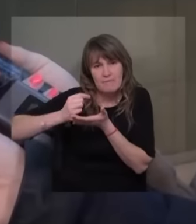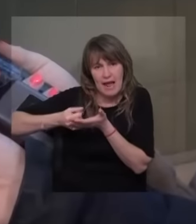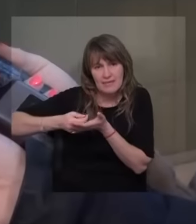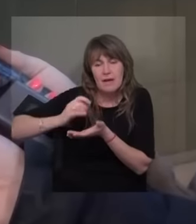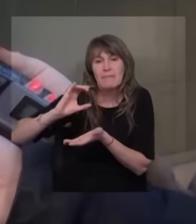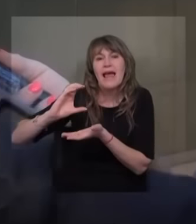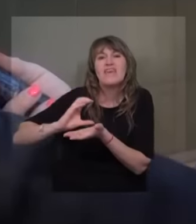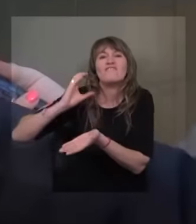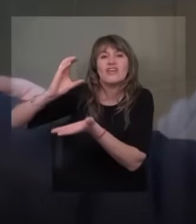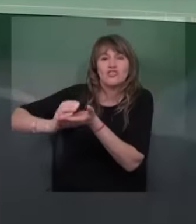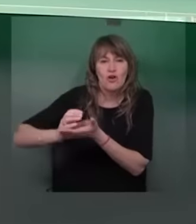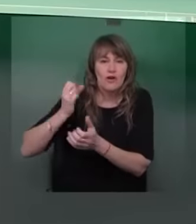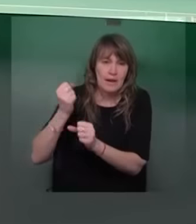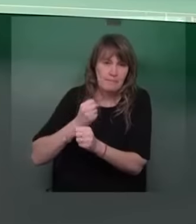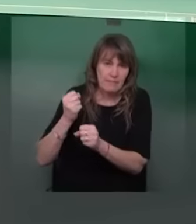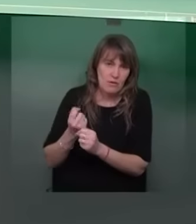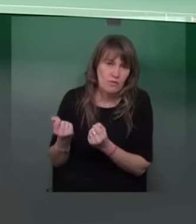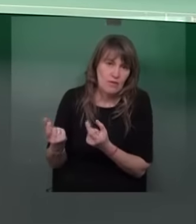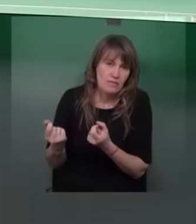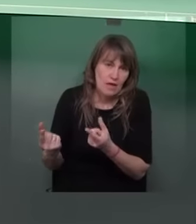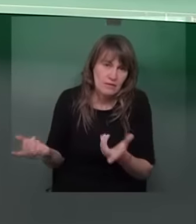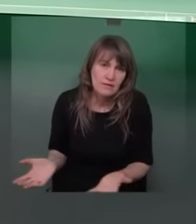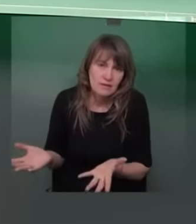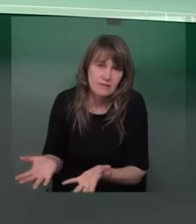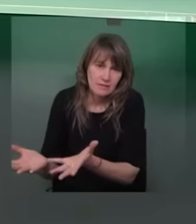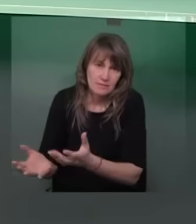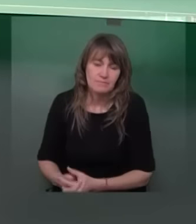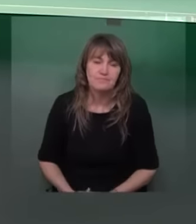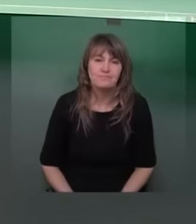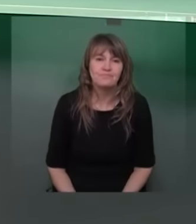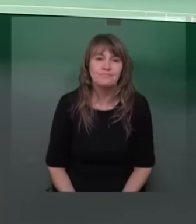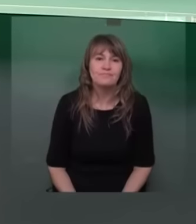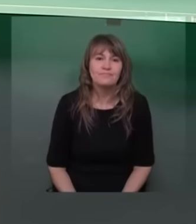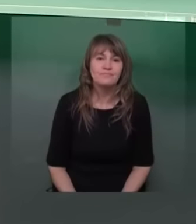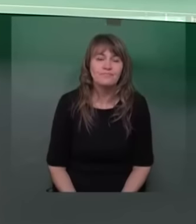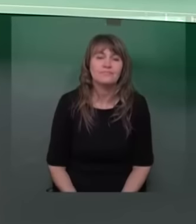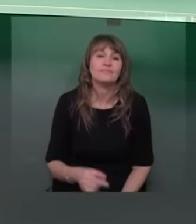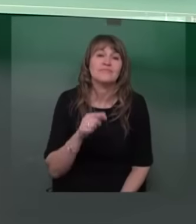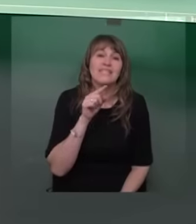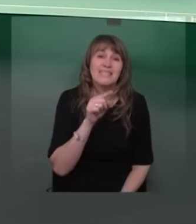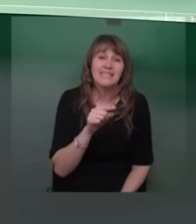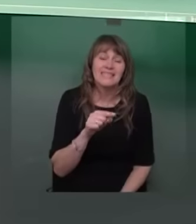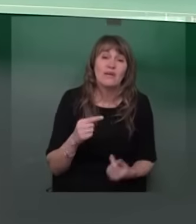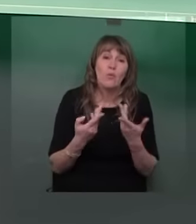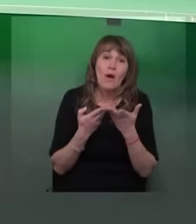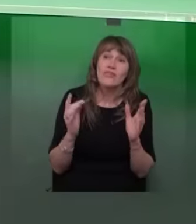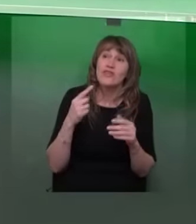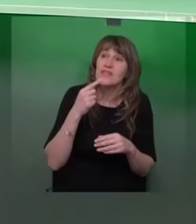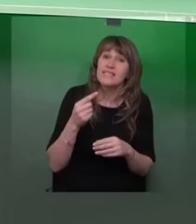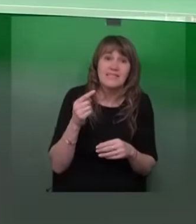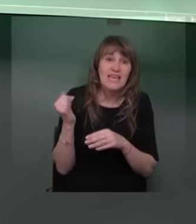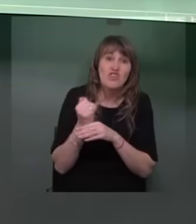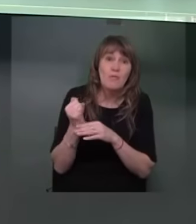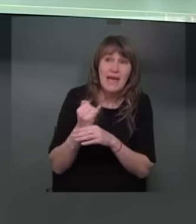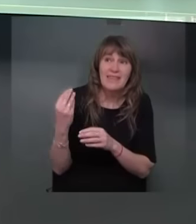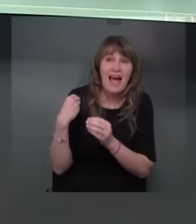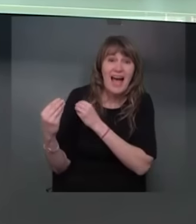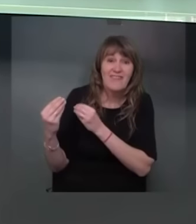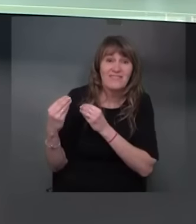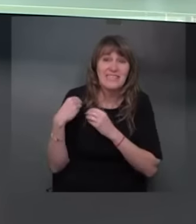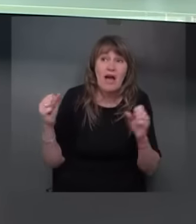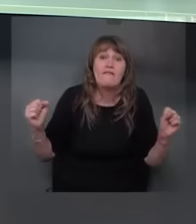y empleo bueno atención lo decíamos al inicio de esta edición anunció una ola de